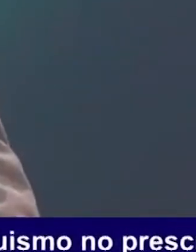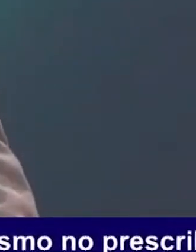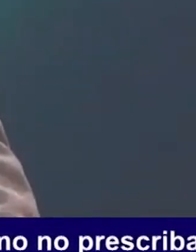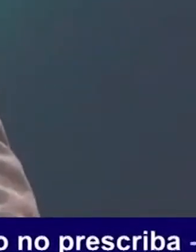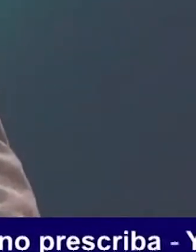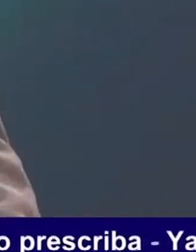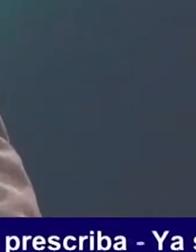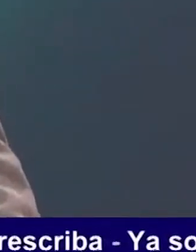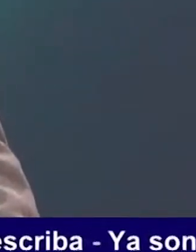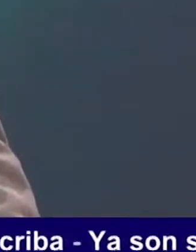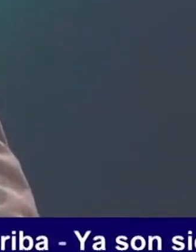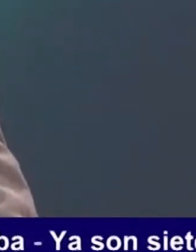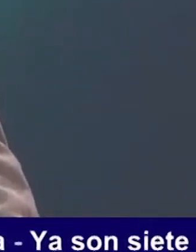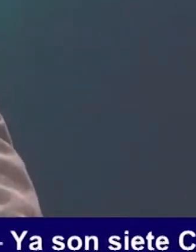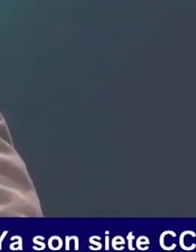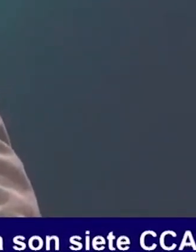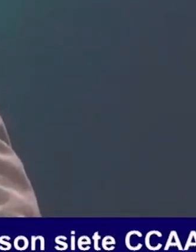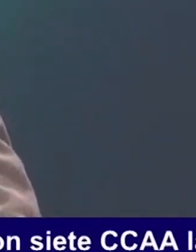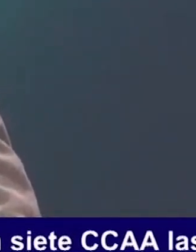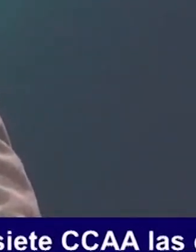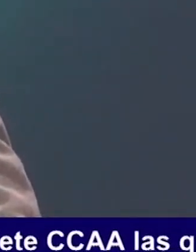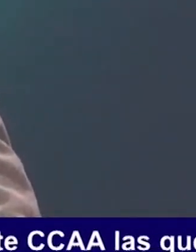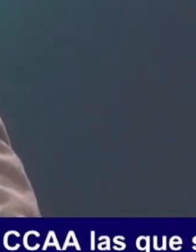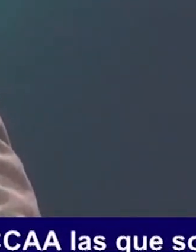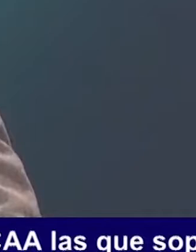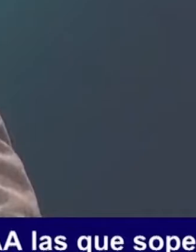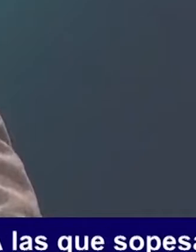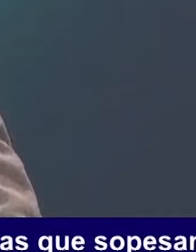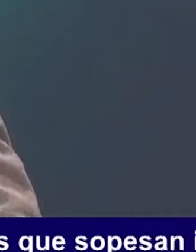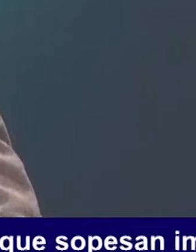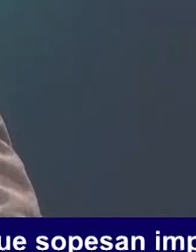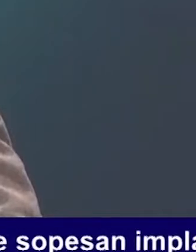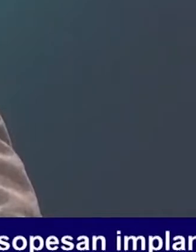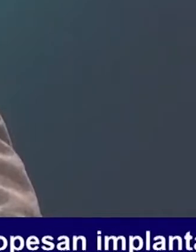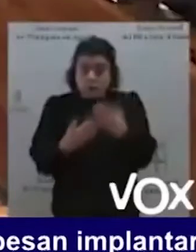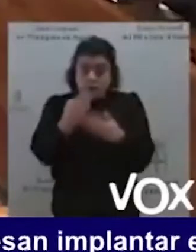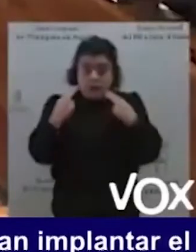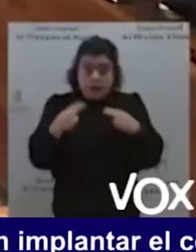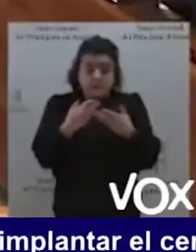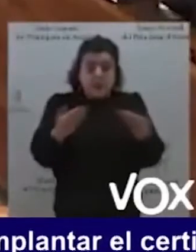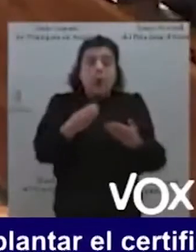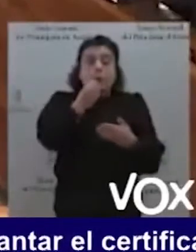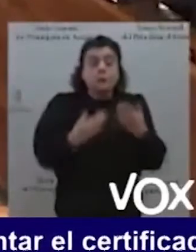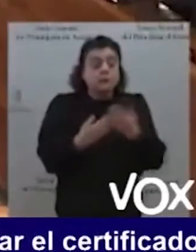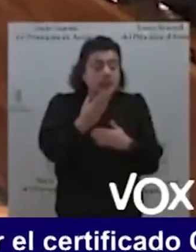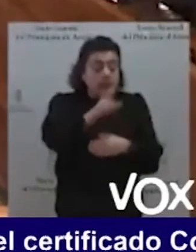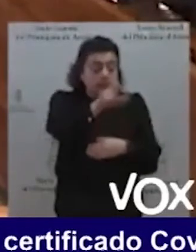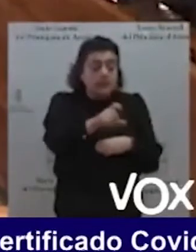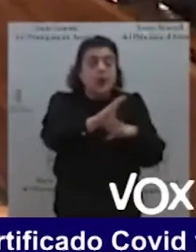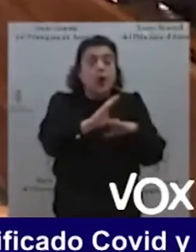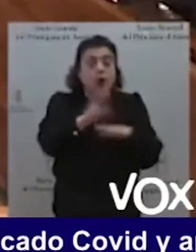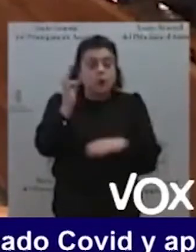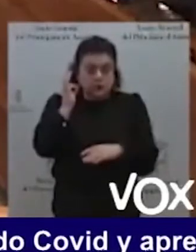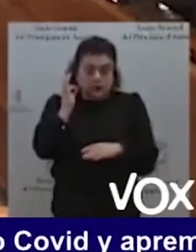ese punto la situación en ese pleno al que hacía referencia nuestro invitado. Antes de empezar, bueno, le agradecería también que, como